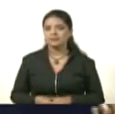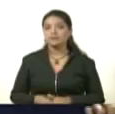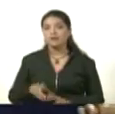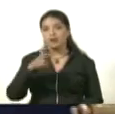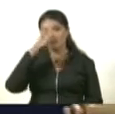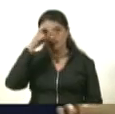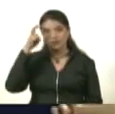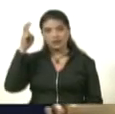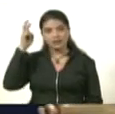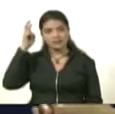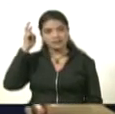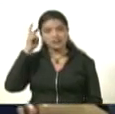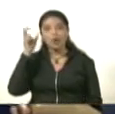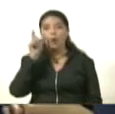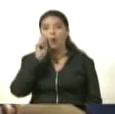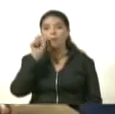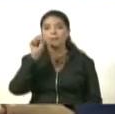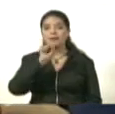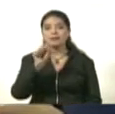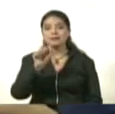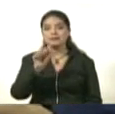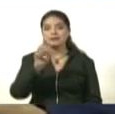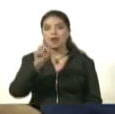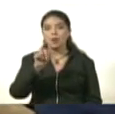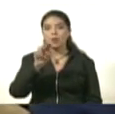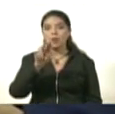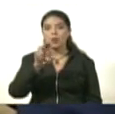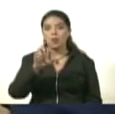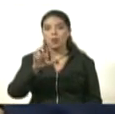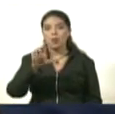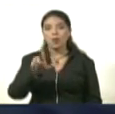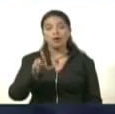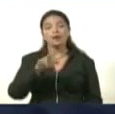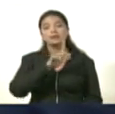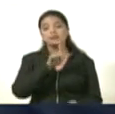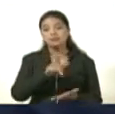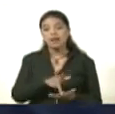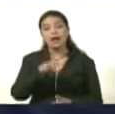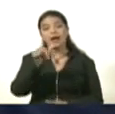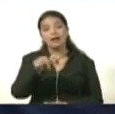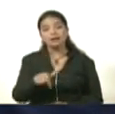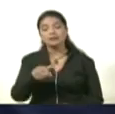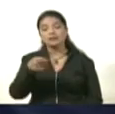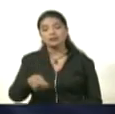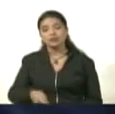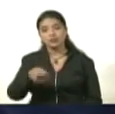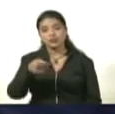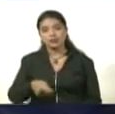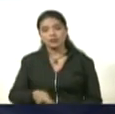canciller Samuel Moncada tuvo la amabilidad de traerlos a este alto tribunal.